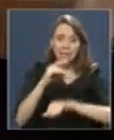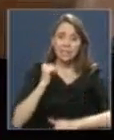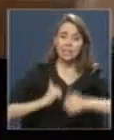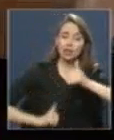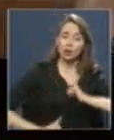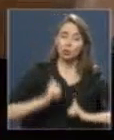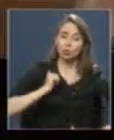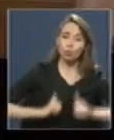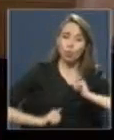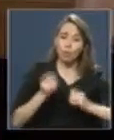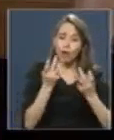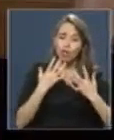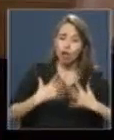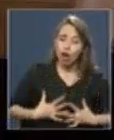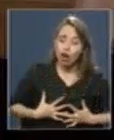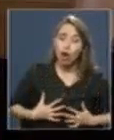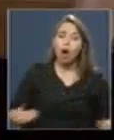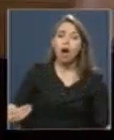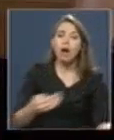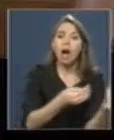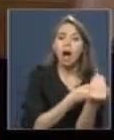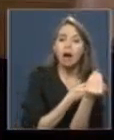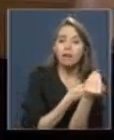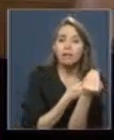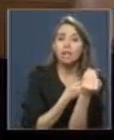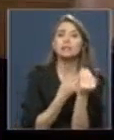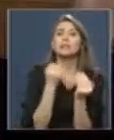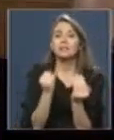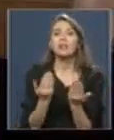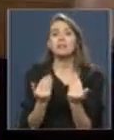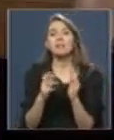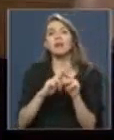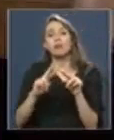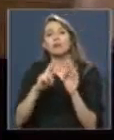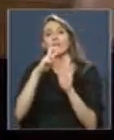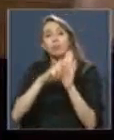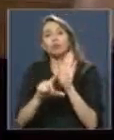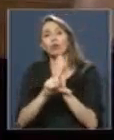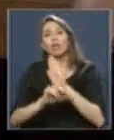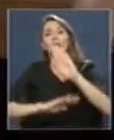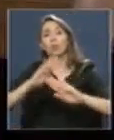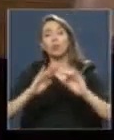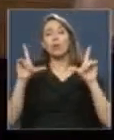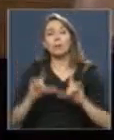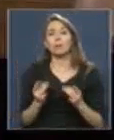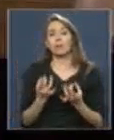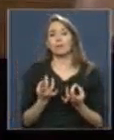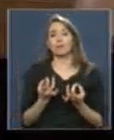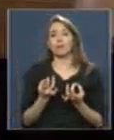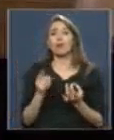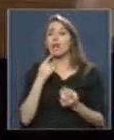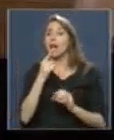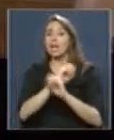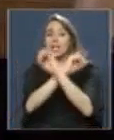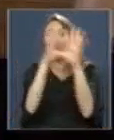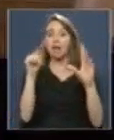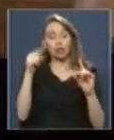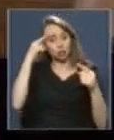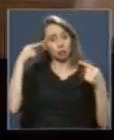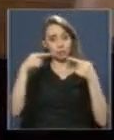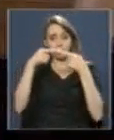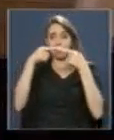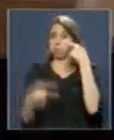sufriendo, tiene todo sentido legislar sobre cuidados paliativos. Pero hay que decirlo con claridad, esto no es una